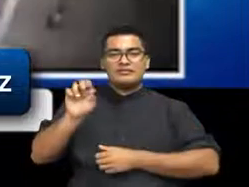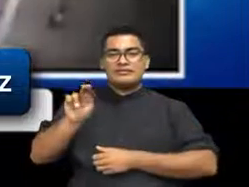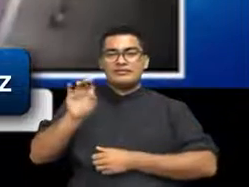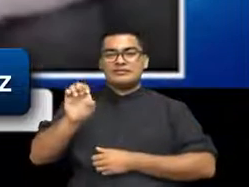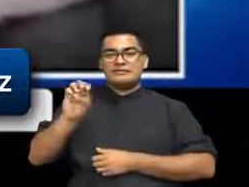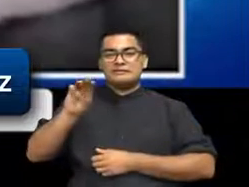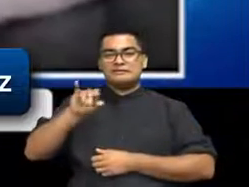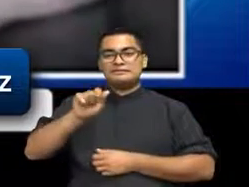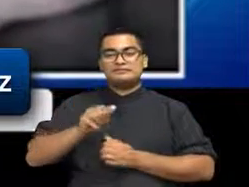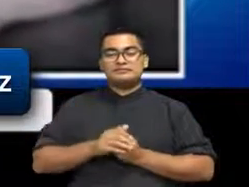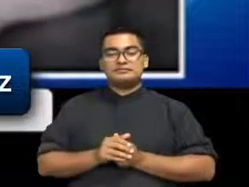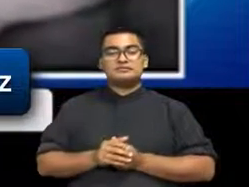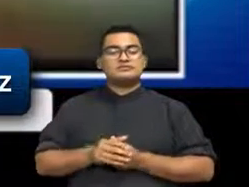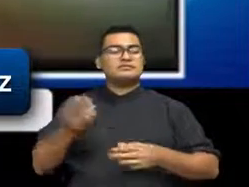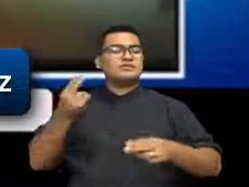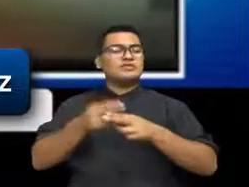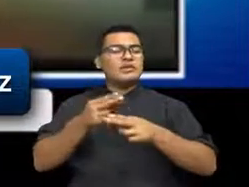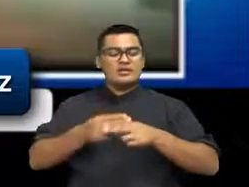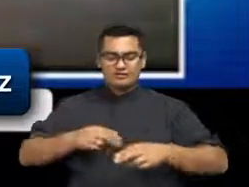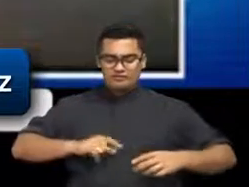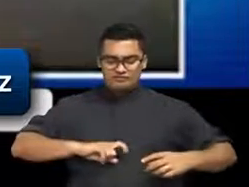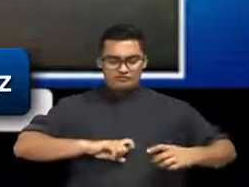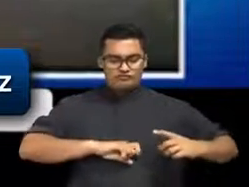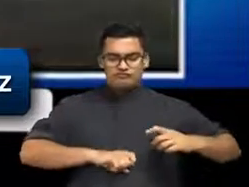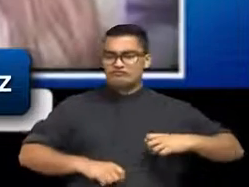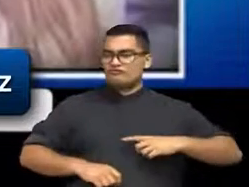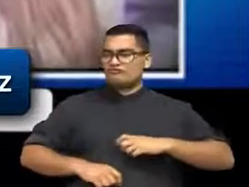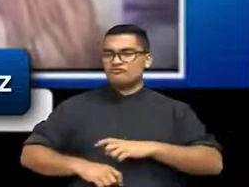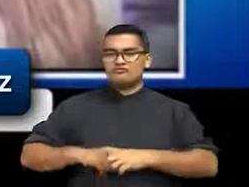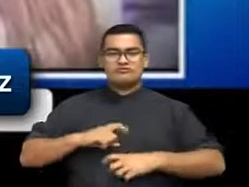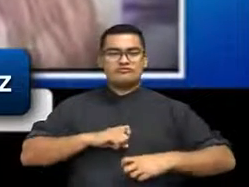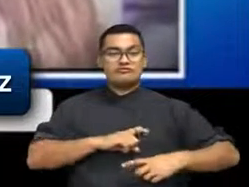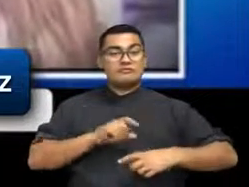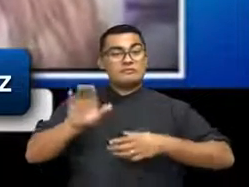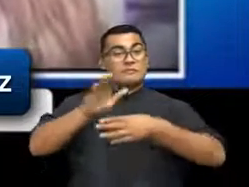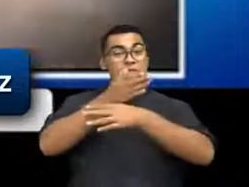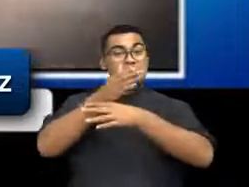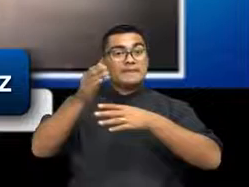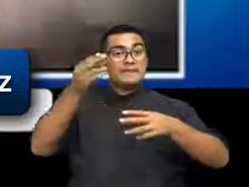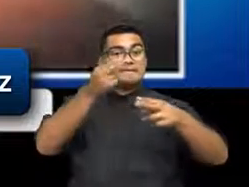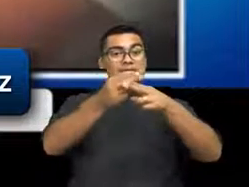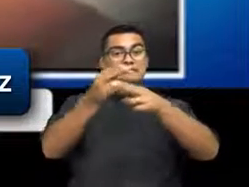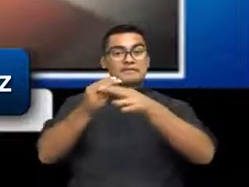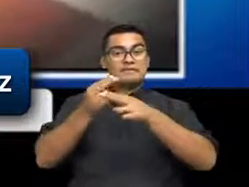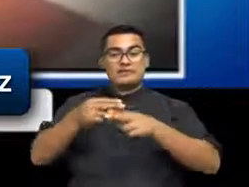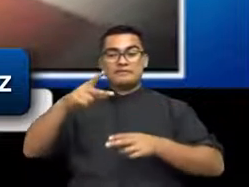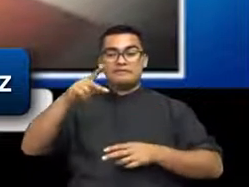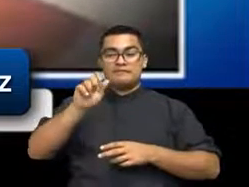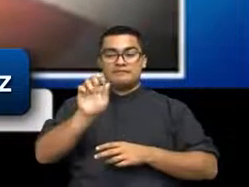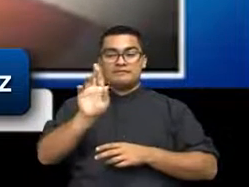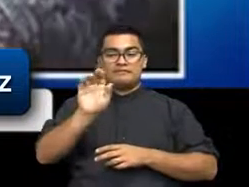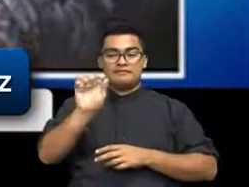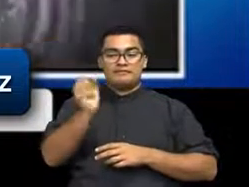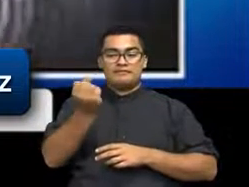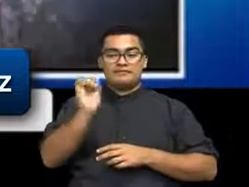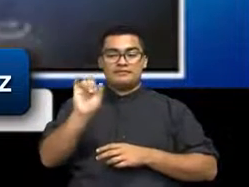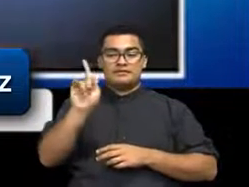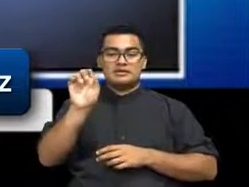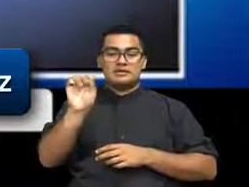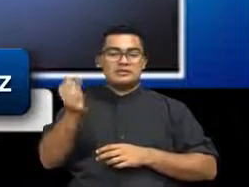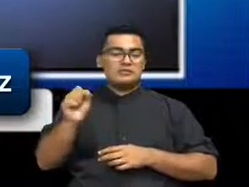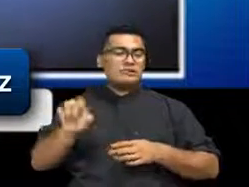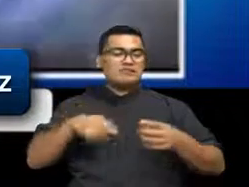de parásitos precisamente causan estas hemorragias? Existen diversos tipos de parásitos, así como diferentes tipos de